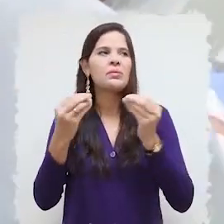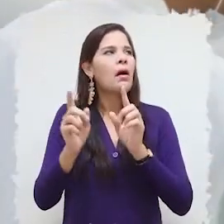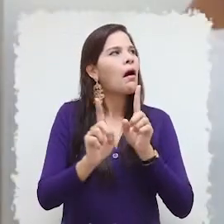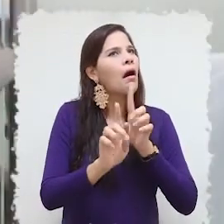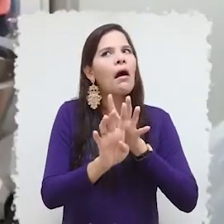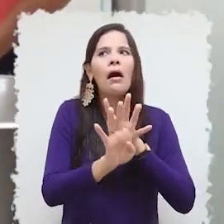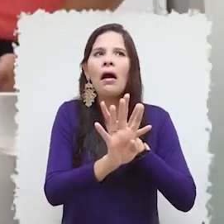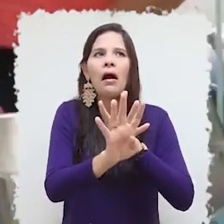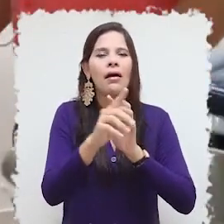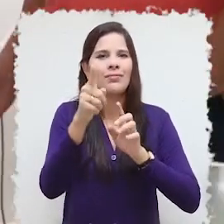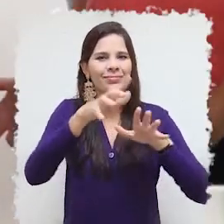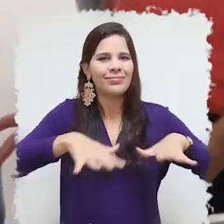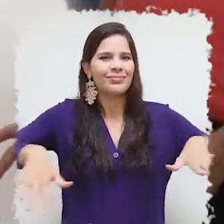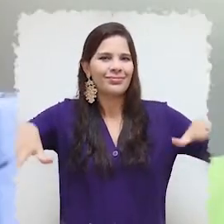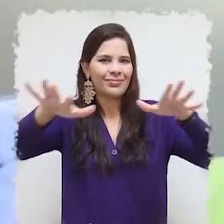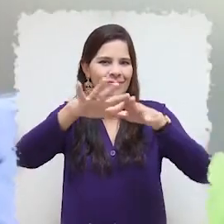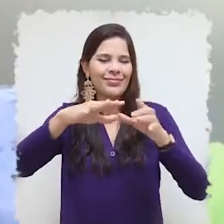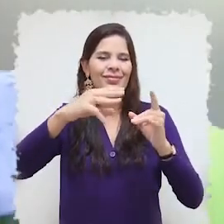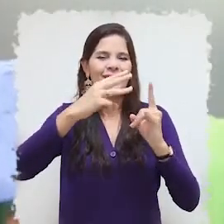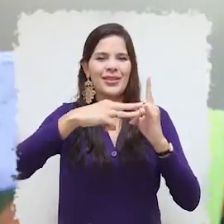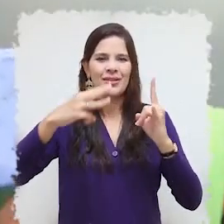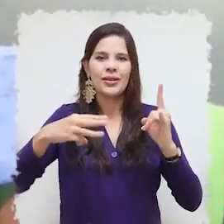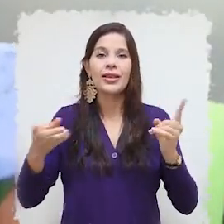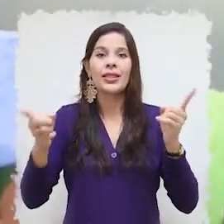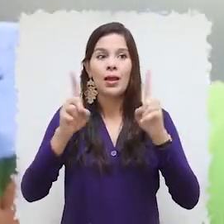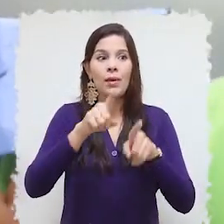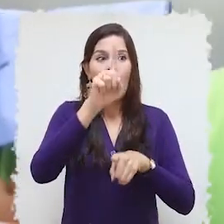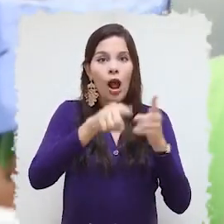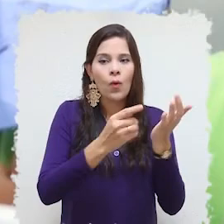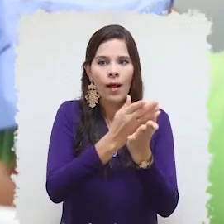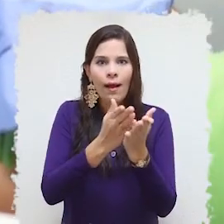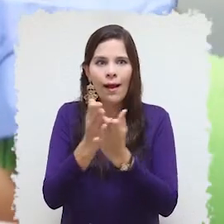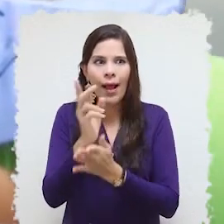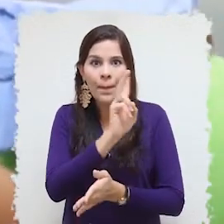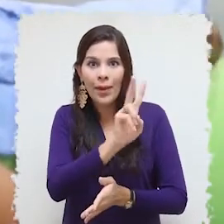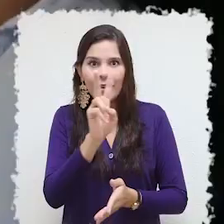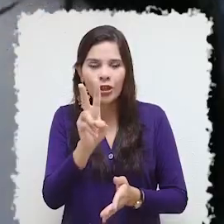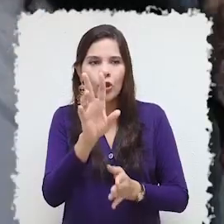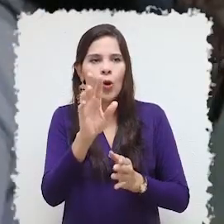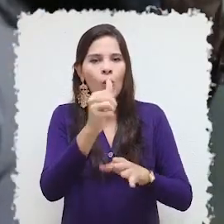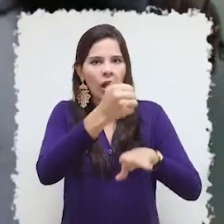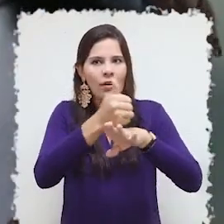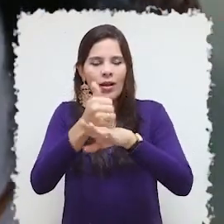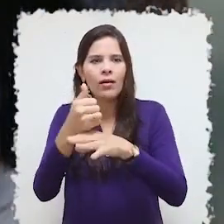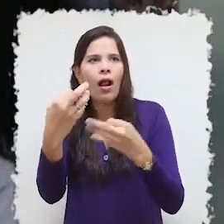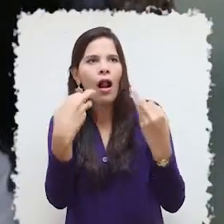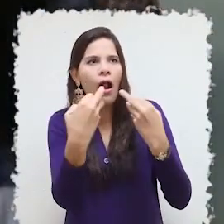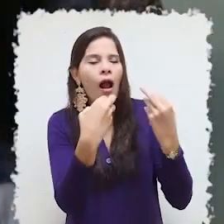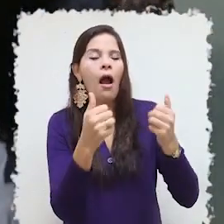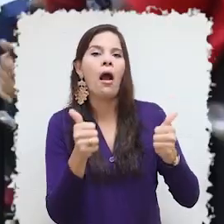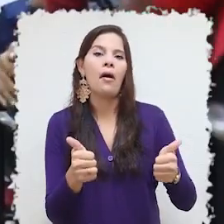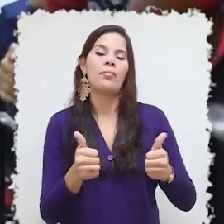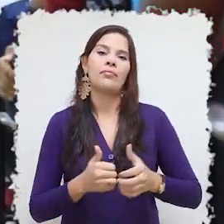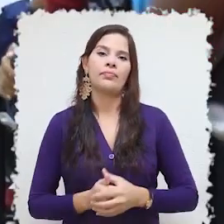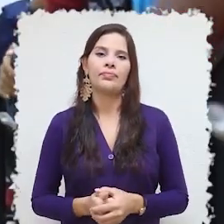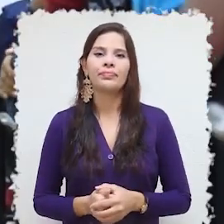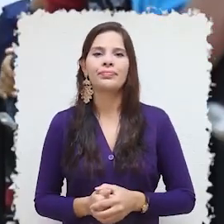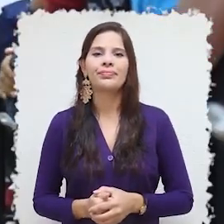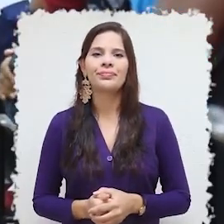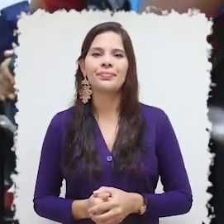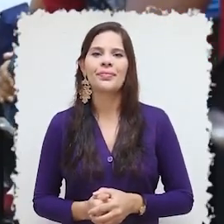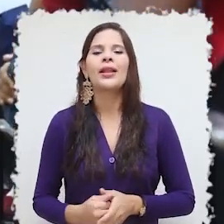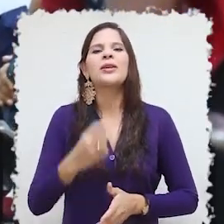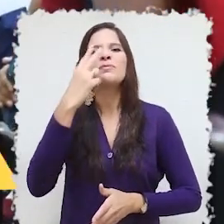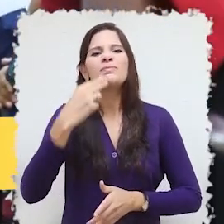campus y dialogaron con los directores de los 22 programas académicos que oferta nuestra alma mater. Es un compromiso de la Universidad